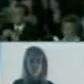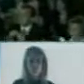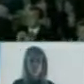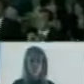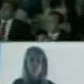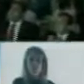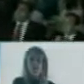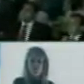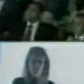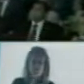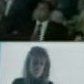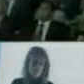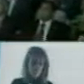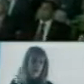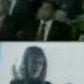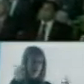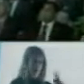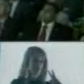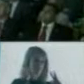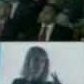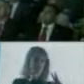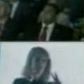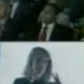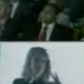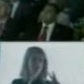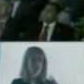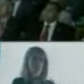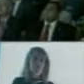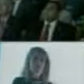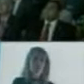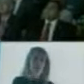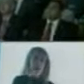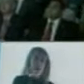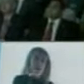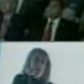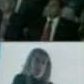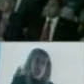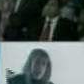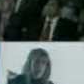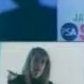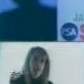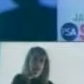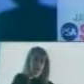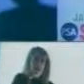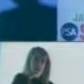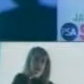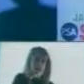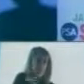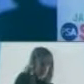A muchos de los que nos estén viendo les sonará un lenguaje extranjero lo que he dicho de la nueva economía.